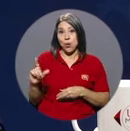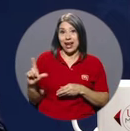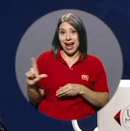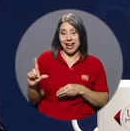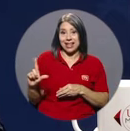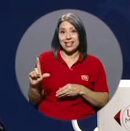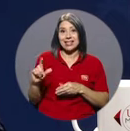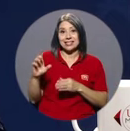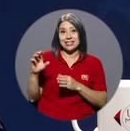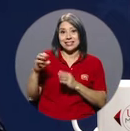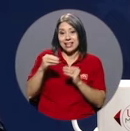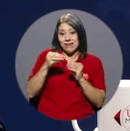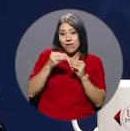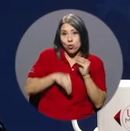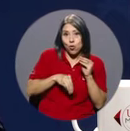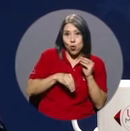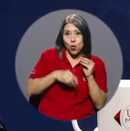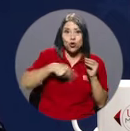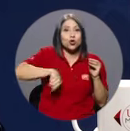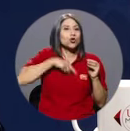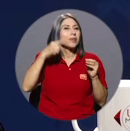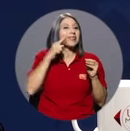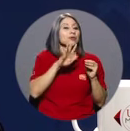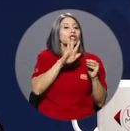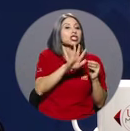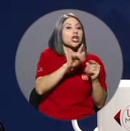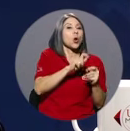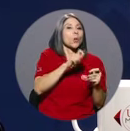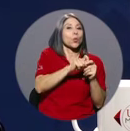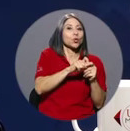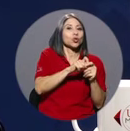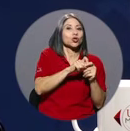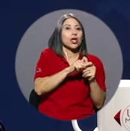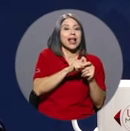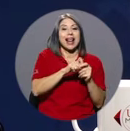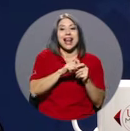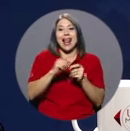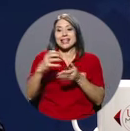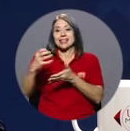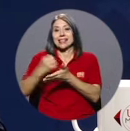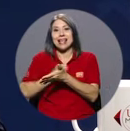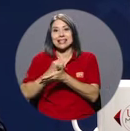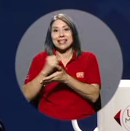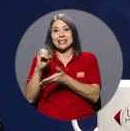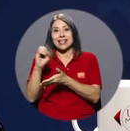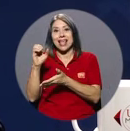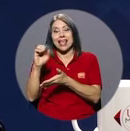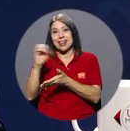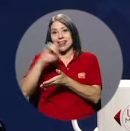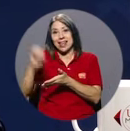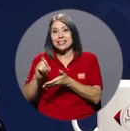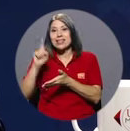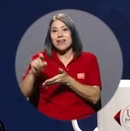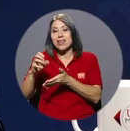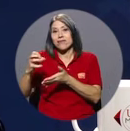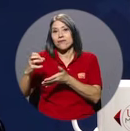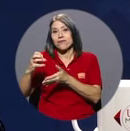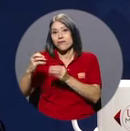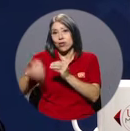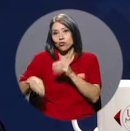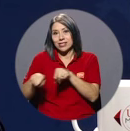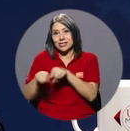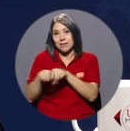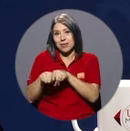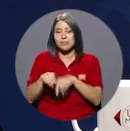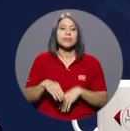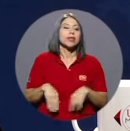que por cada 5 puntos porcentuales que se reduzca el encaje mínimo legal, las tasas de interés deberían reducirse un 1%, 100 puntos básicos. Lo otro, yo